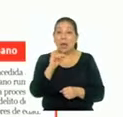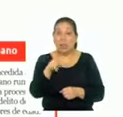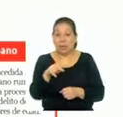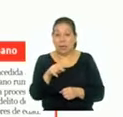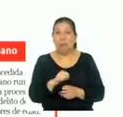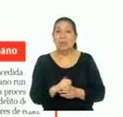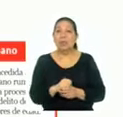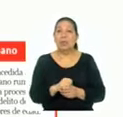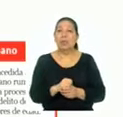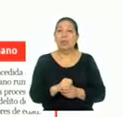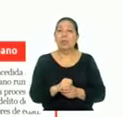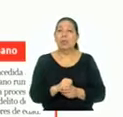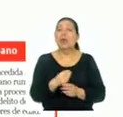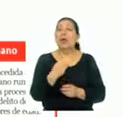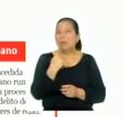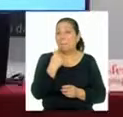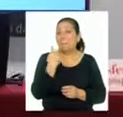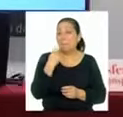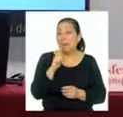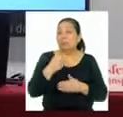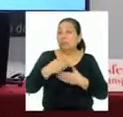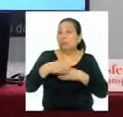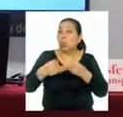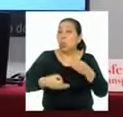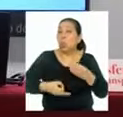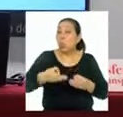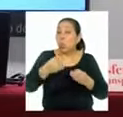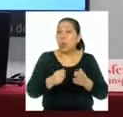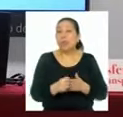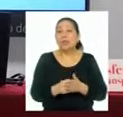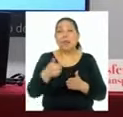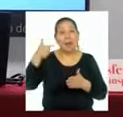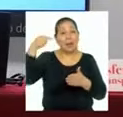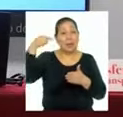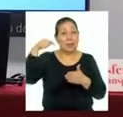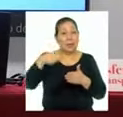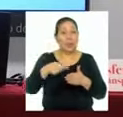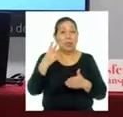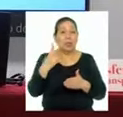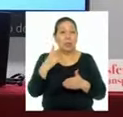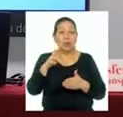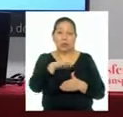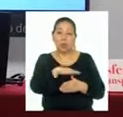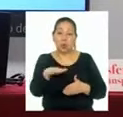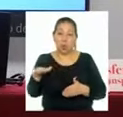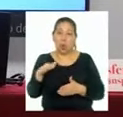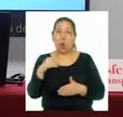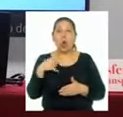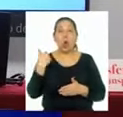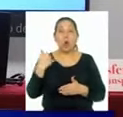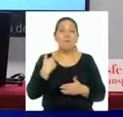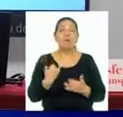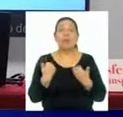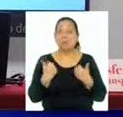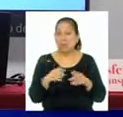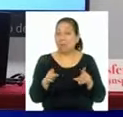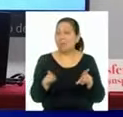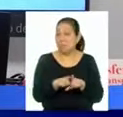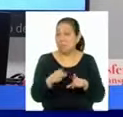el rumano Adrián Secuecu, para procesarlo por el delito de asesinato de dos menores de edad, ¿no? Hemos